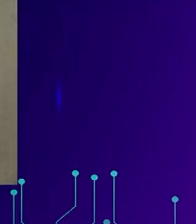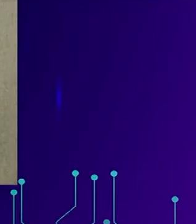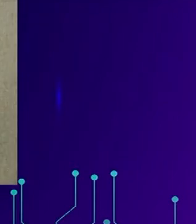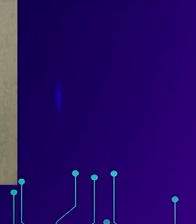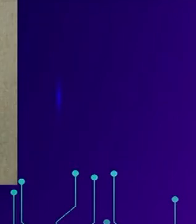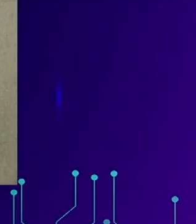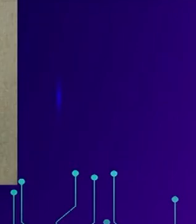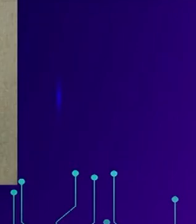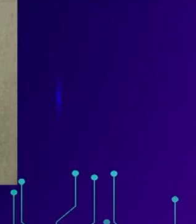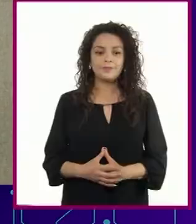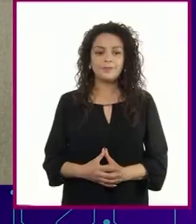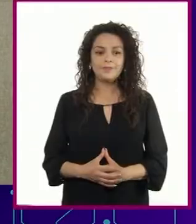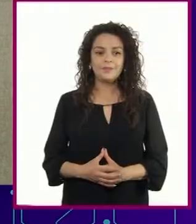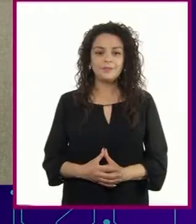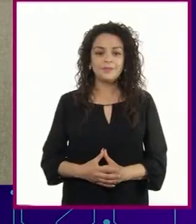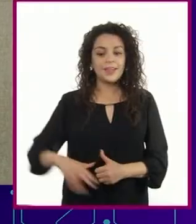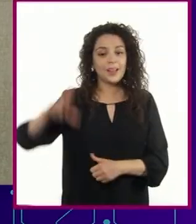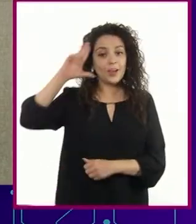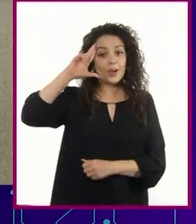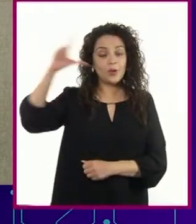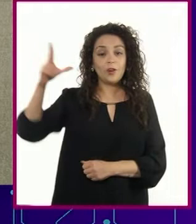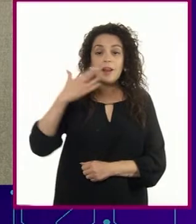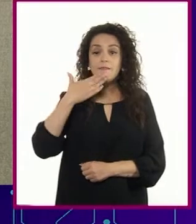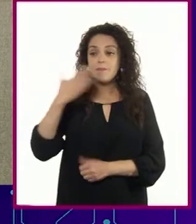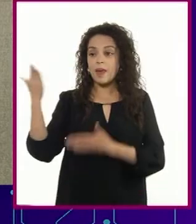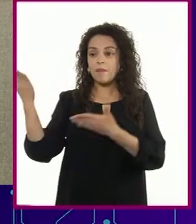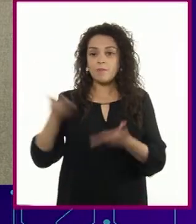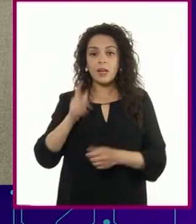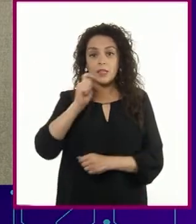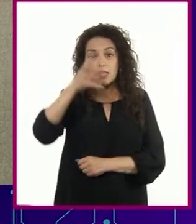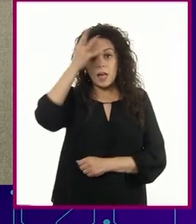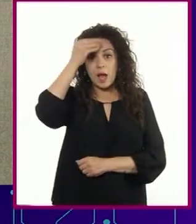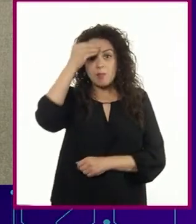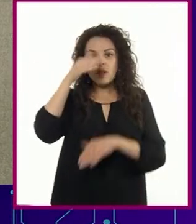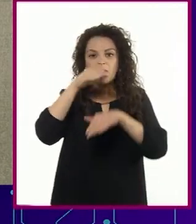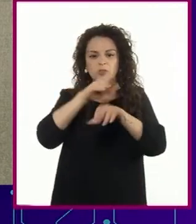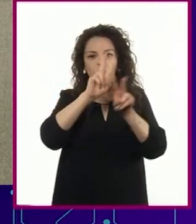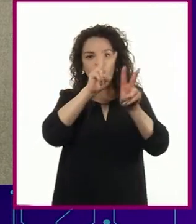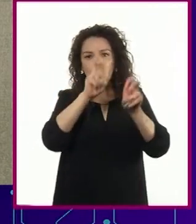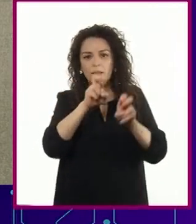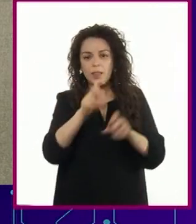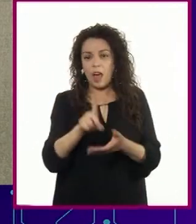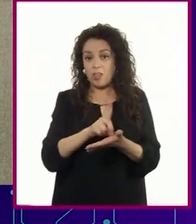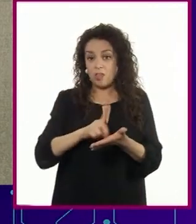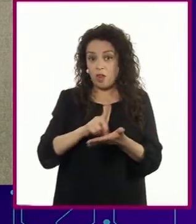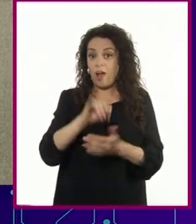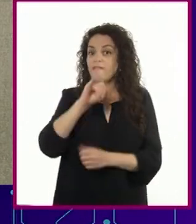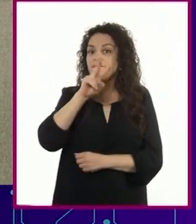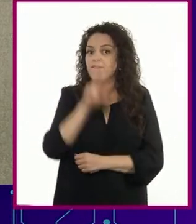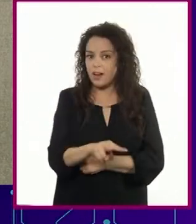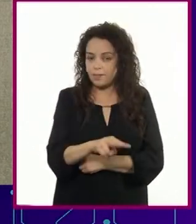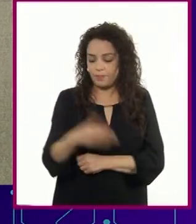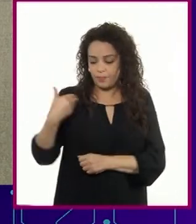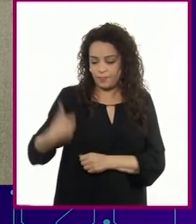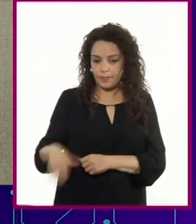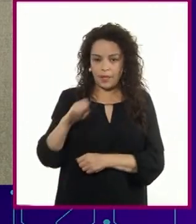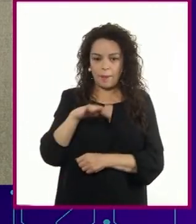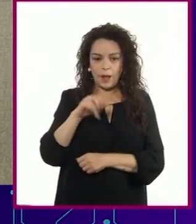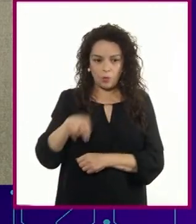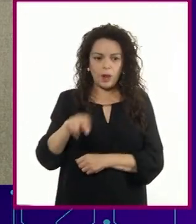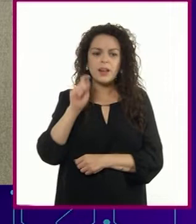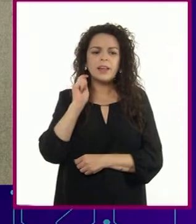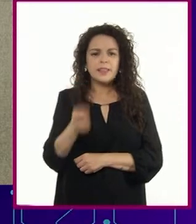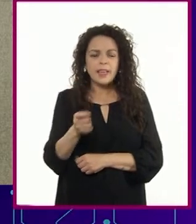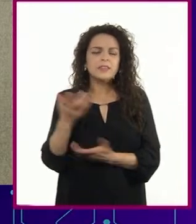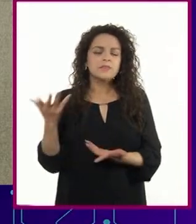Hola, bienvenido a otra lección de La Verdad sobre las Drogas. Soy Emanuel y el día de hoy estaremos hablando, a través de